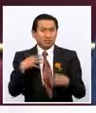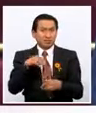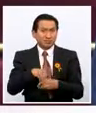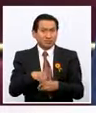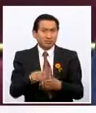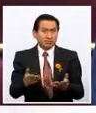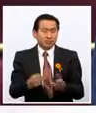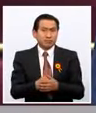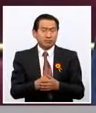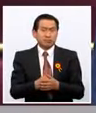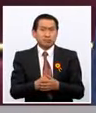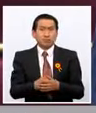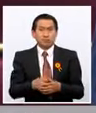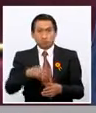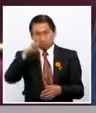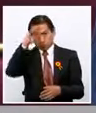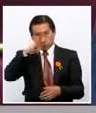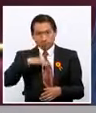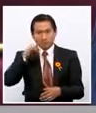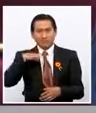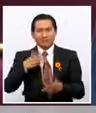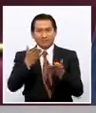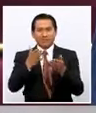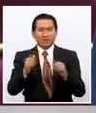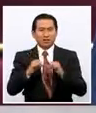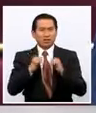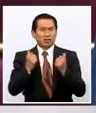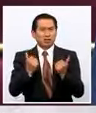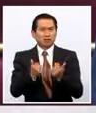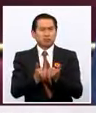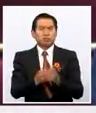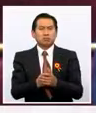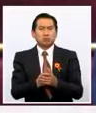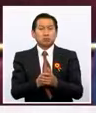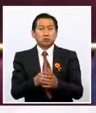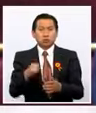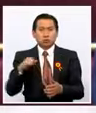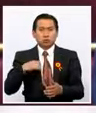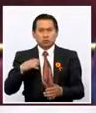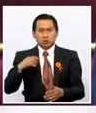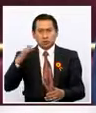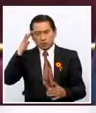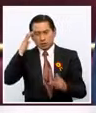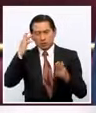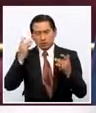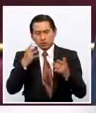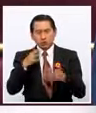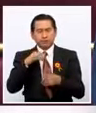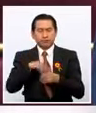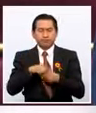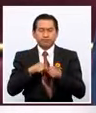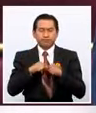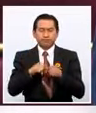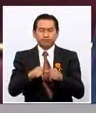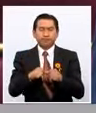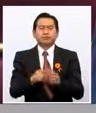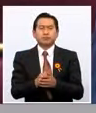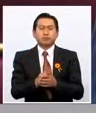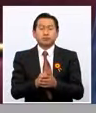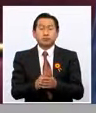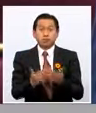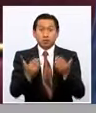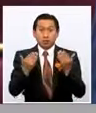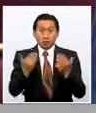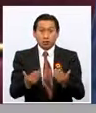embargo señoras y señores asambleístas no pierdo la esperanza y convoco ahora